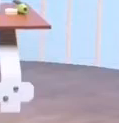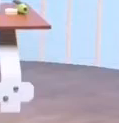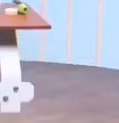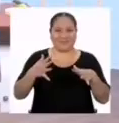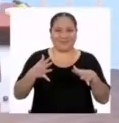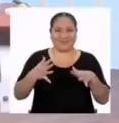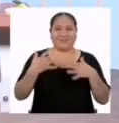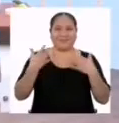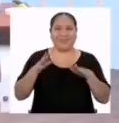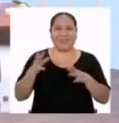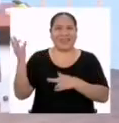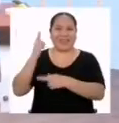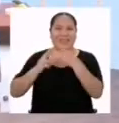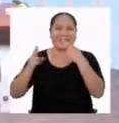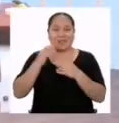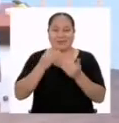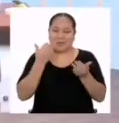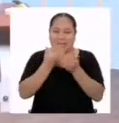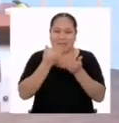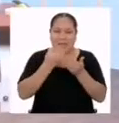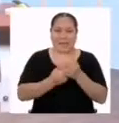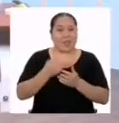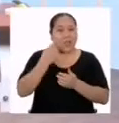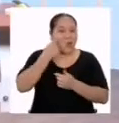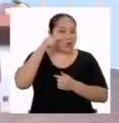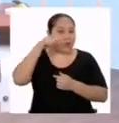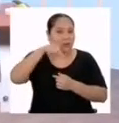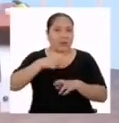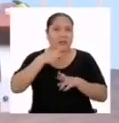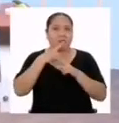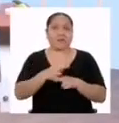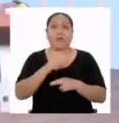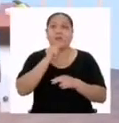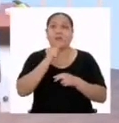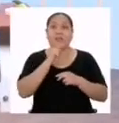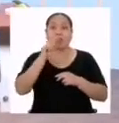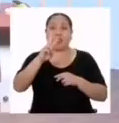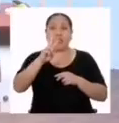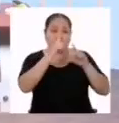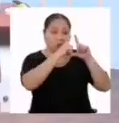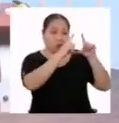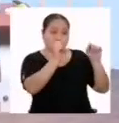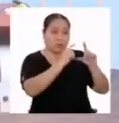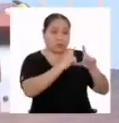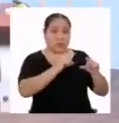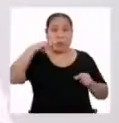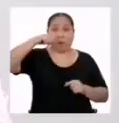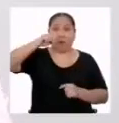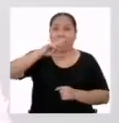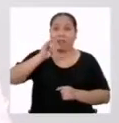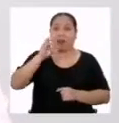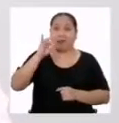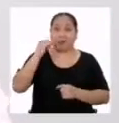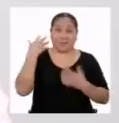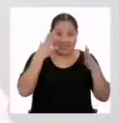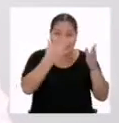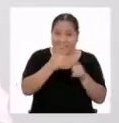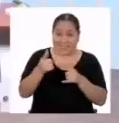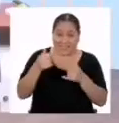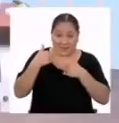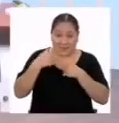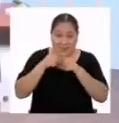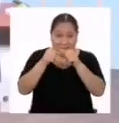y cerquísima a conocer la respuesta. Solo nos faltan 2 párrafos. ¿Estamos listas y listos para avanzar?